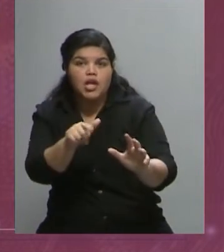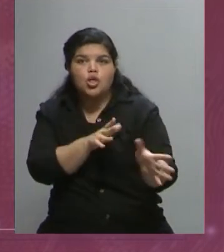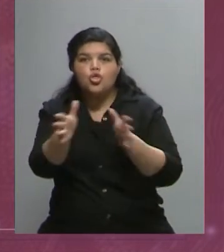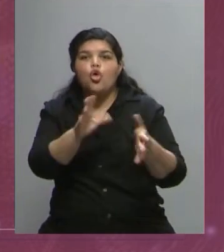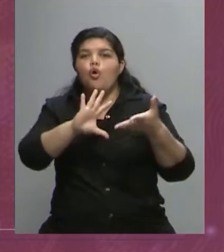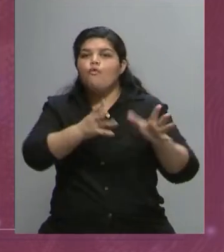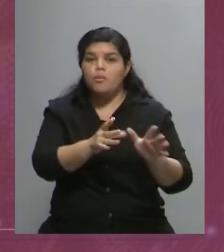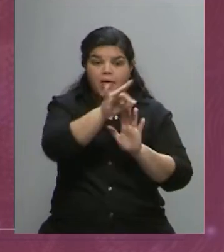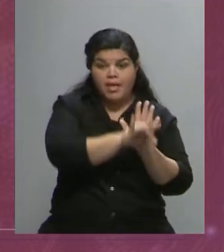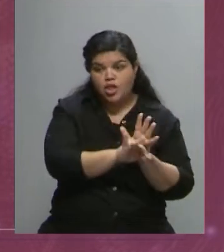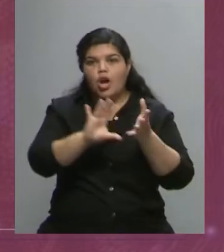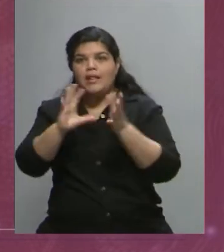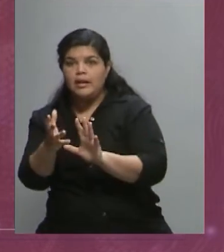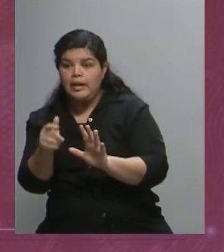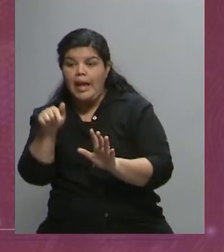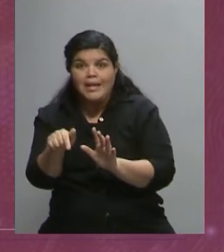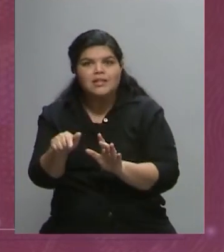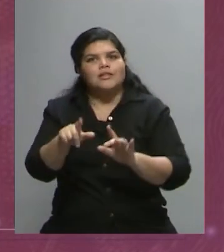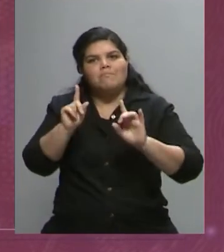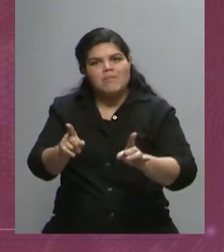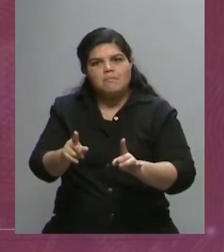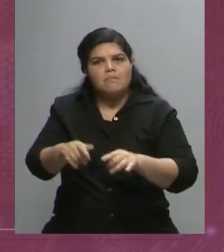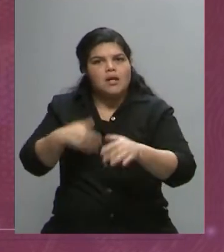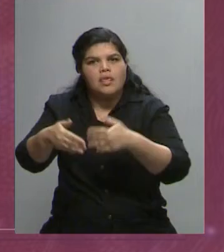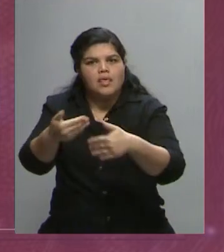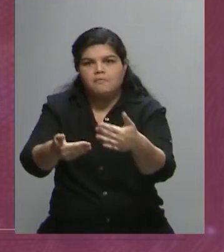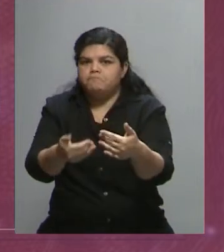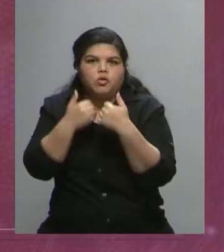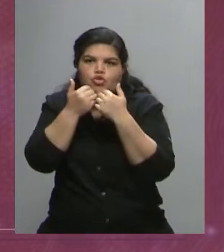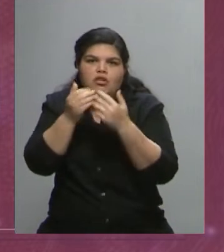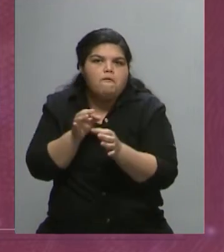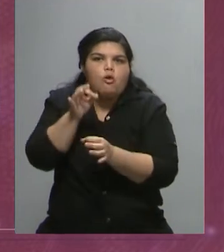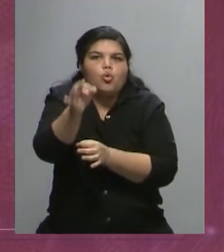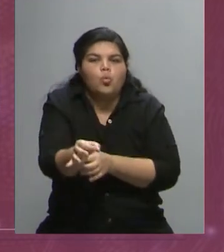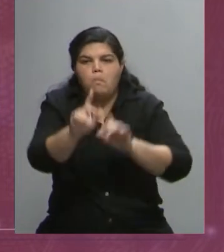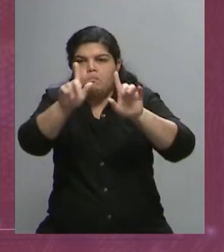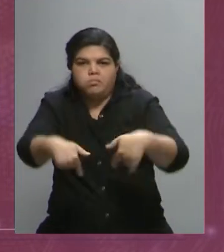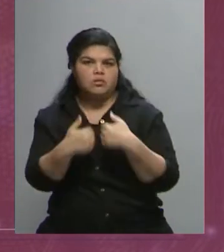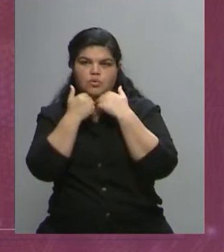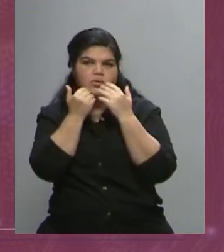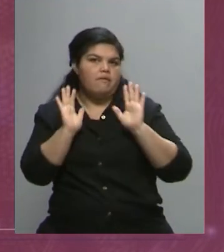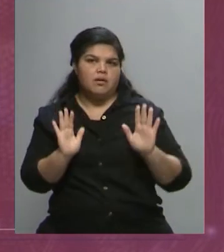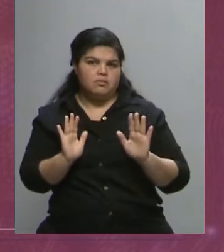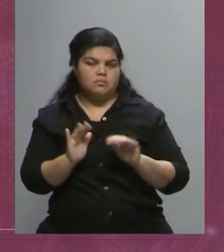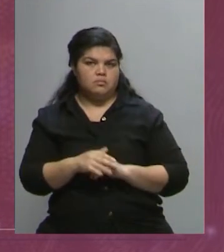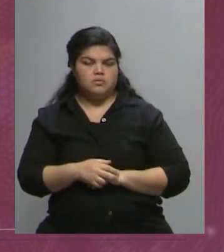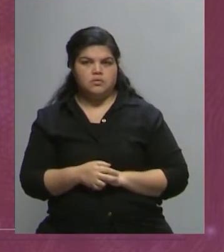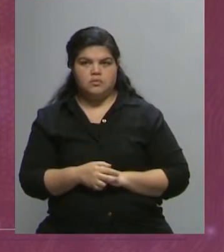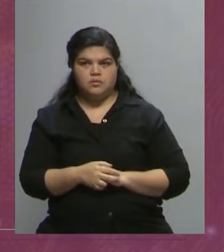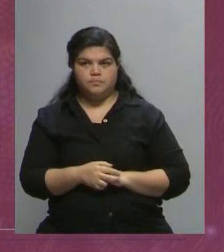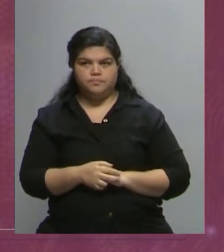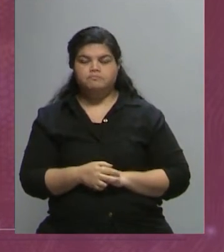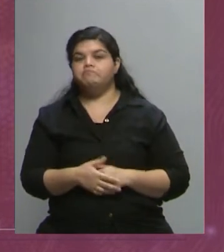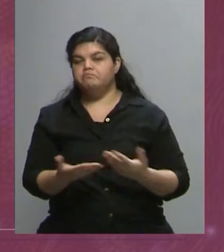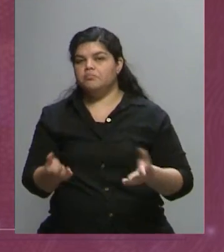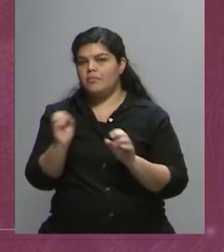interactuando y eso los torna esencialmente impredecibles y ajenos al escrutinio de los datos y los algoritmos. Bien,